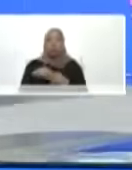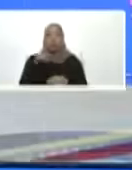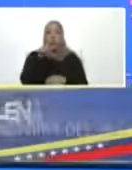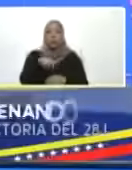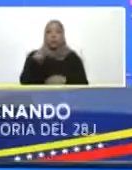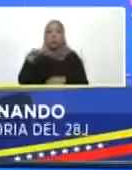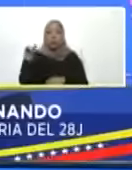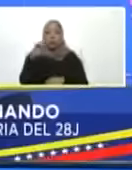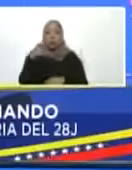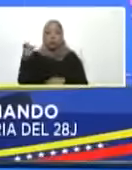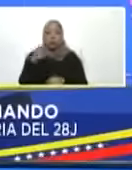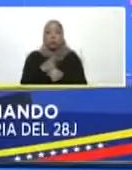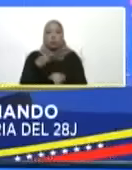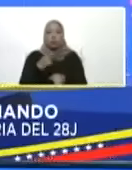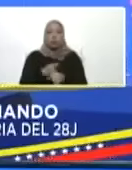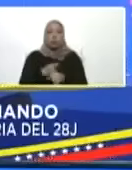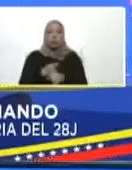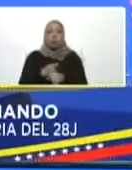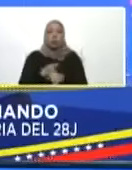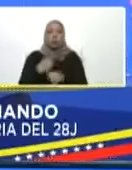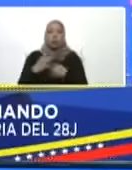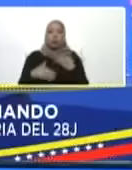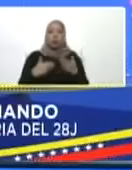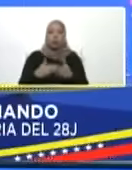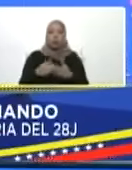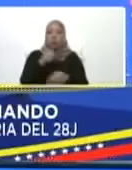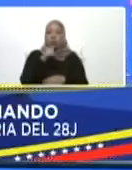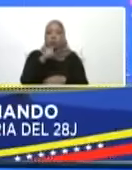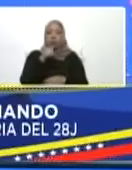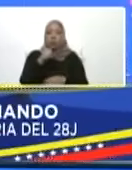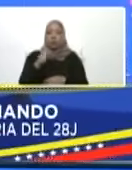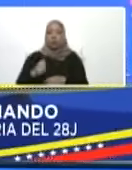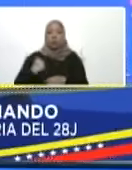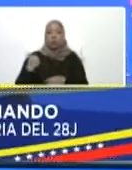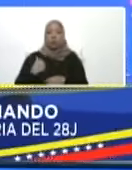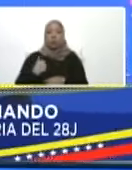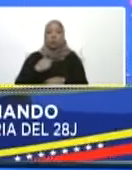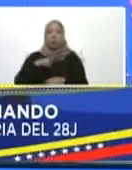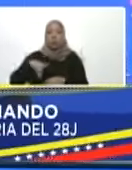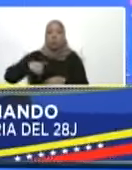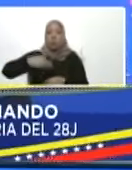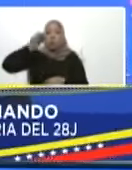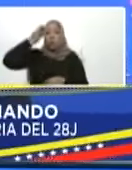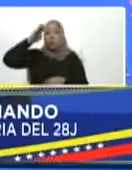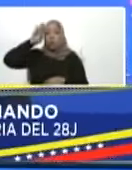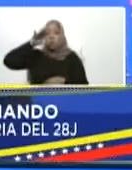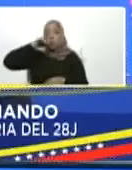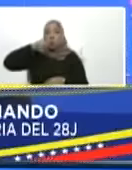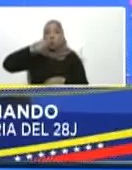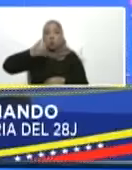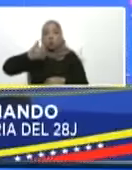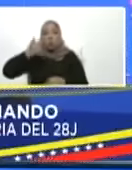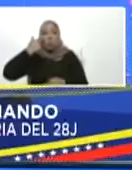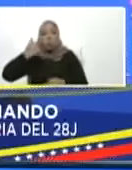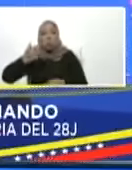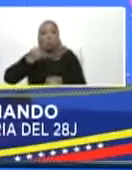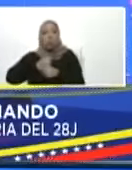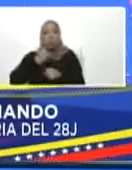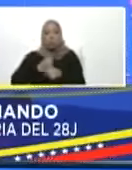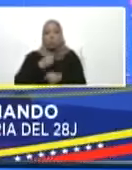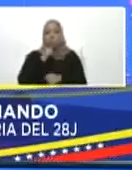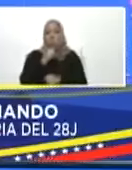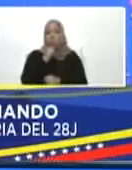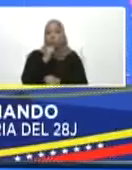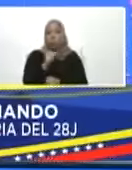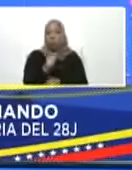es buscar a los que tienen cualquier tipo de duda o que nos está viendo, que está